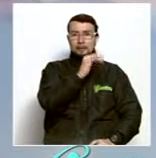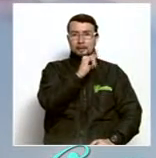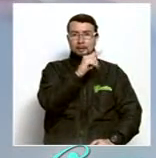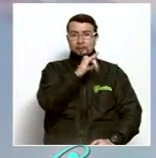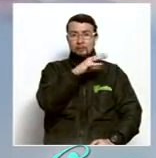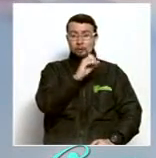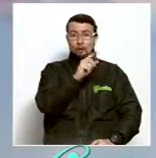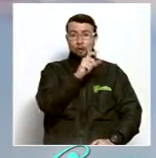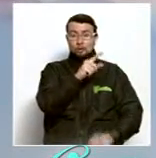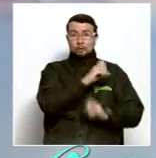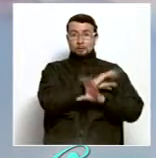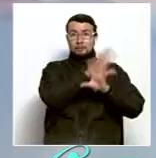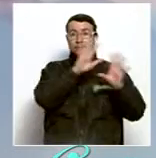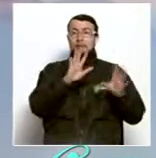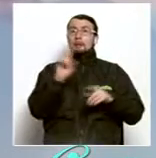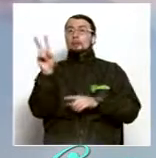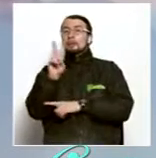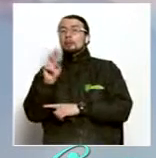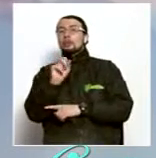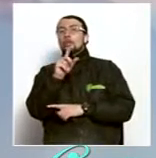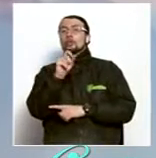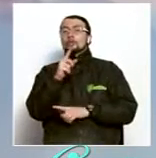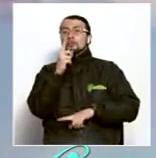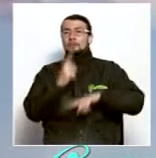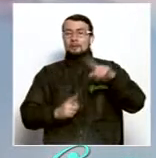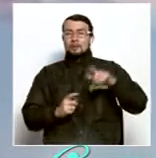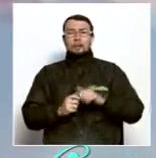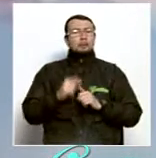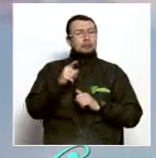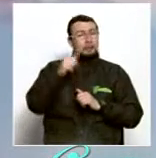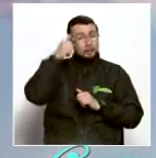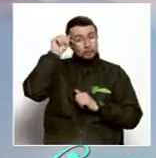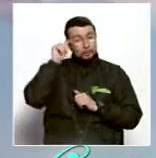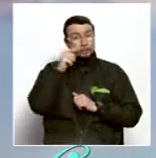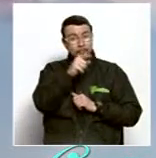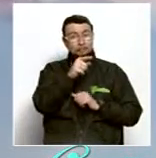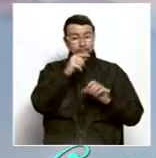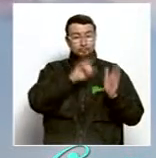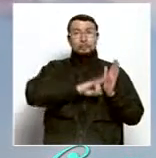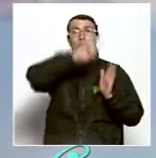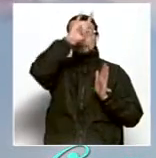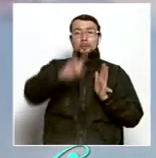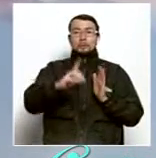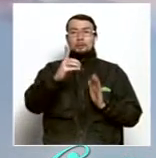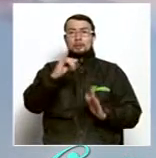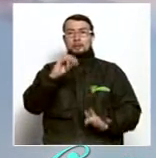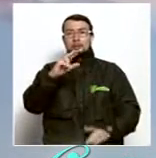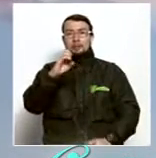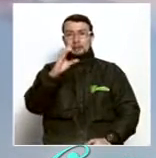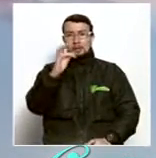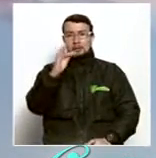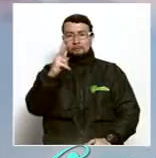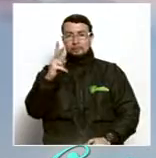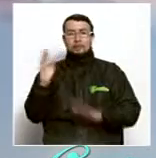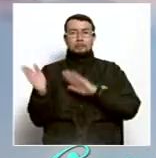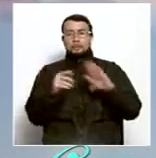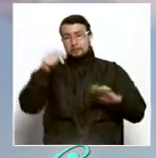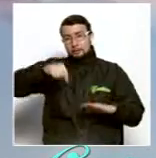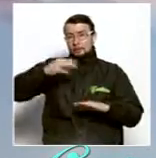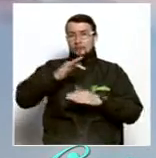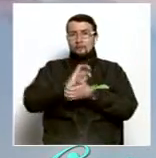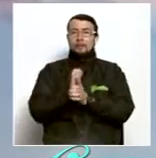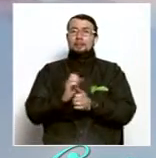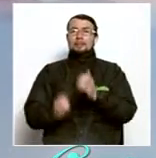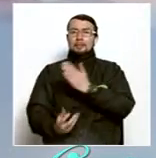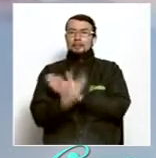los miércoles 11:30, recuerden que Telepacífico está codificado en DirecTV, y en Telecafé a las 5 de la mañana